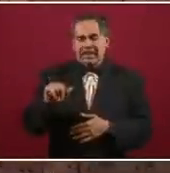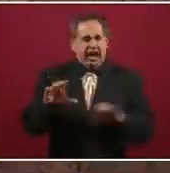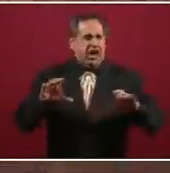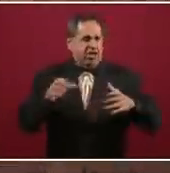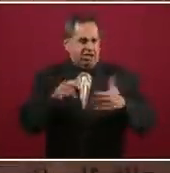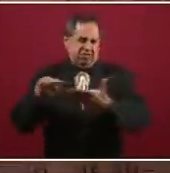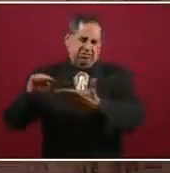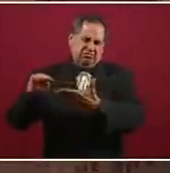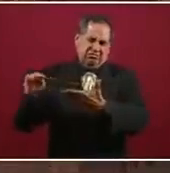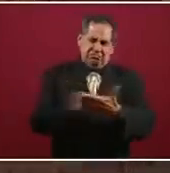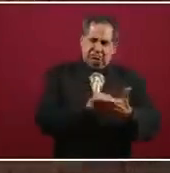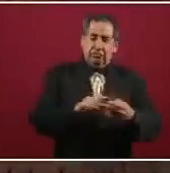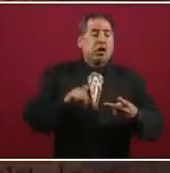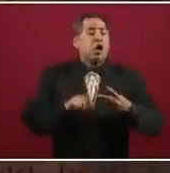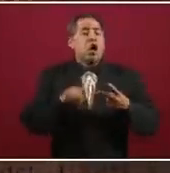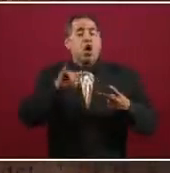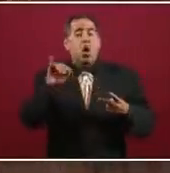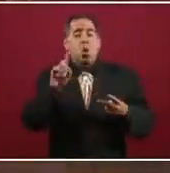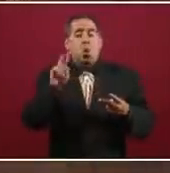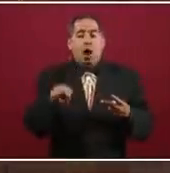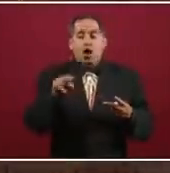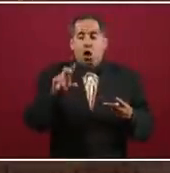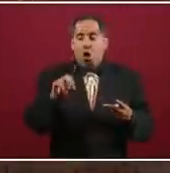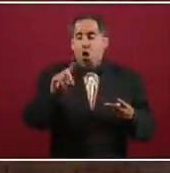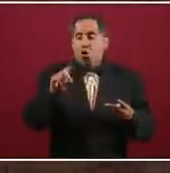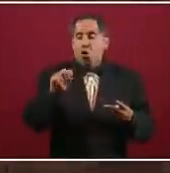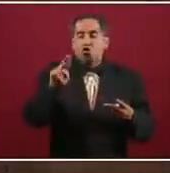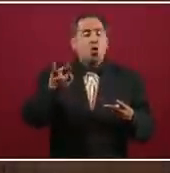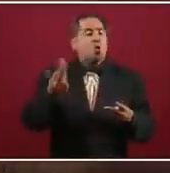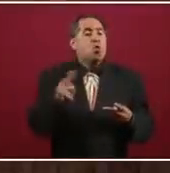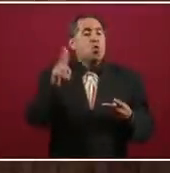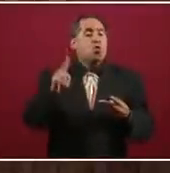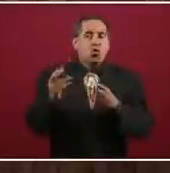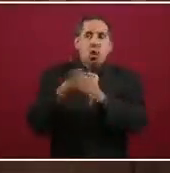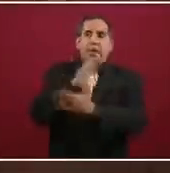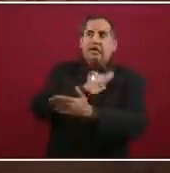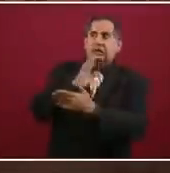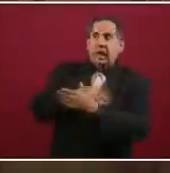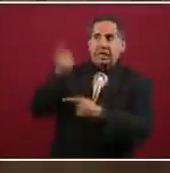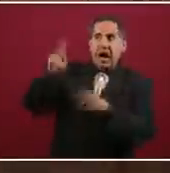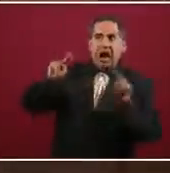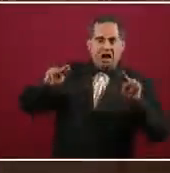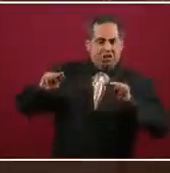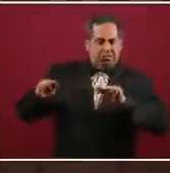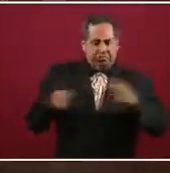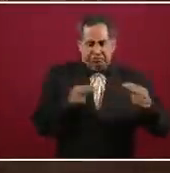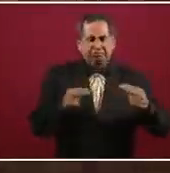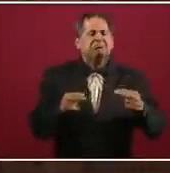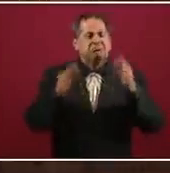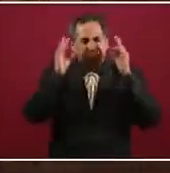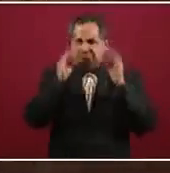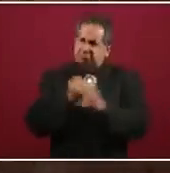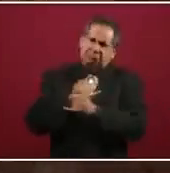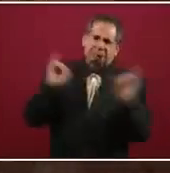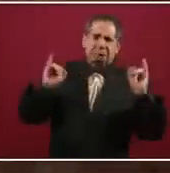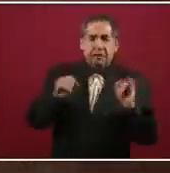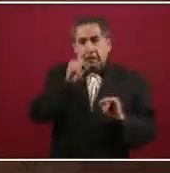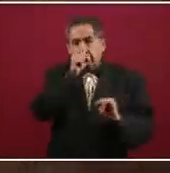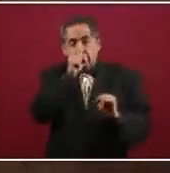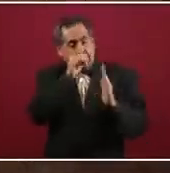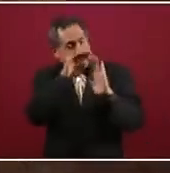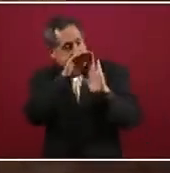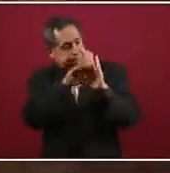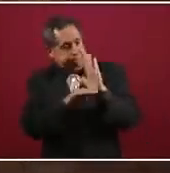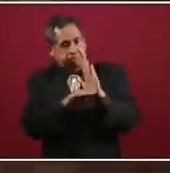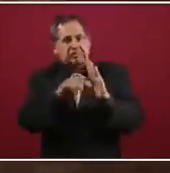trigarante y por Juan de O'Donoghue como jefe de la provincia de la Nueva España. En su articulado se señala que esta